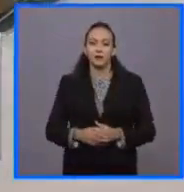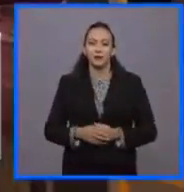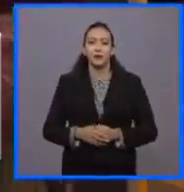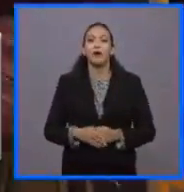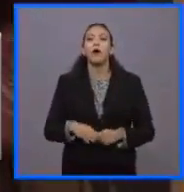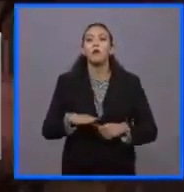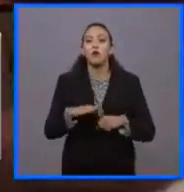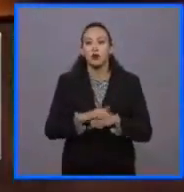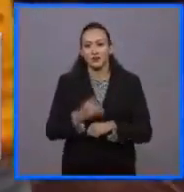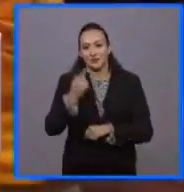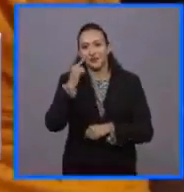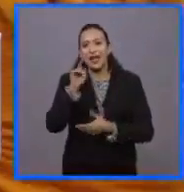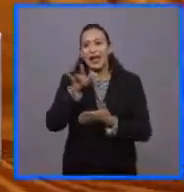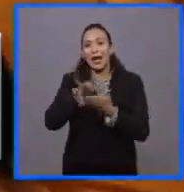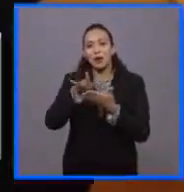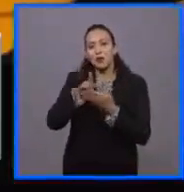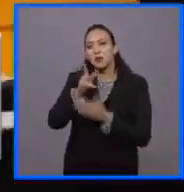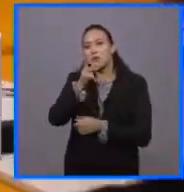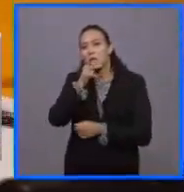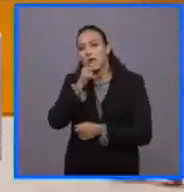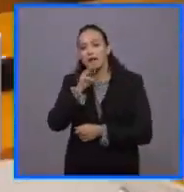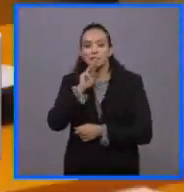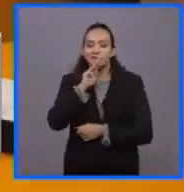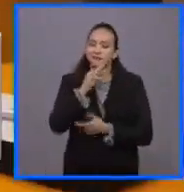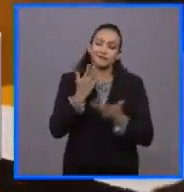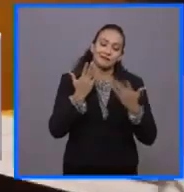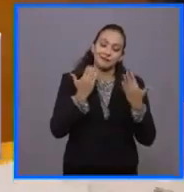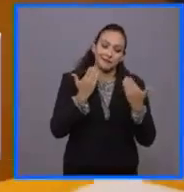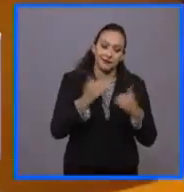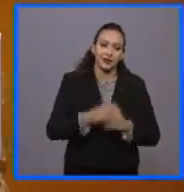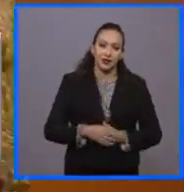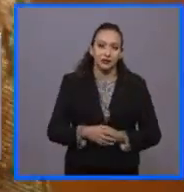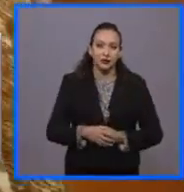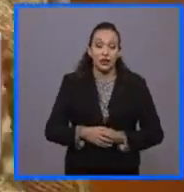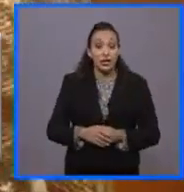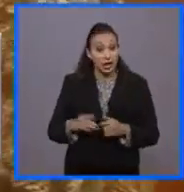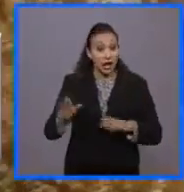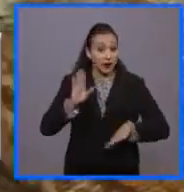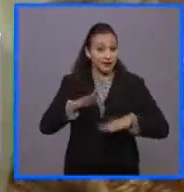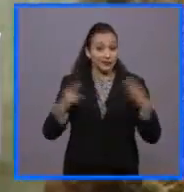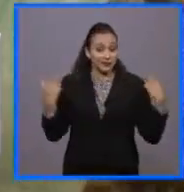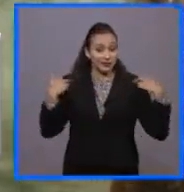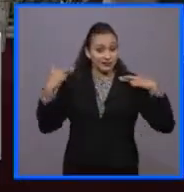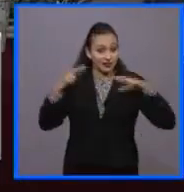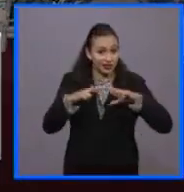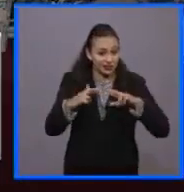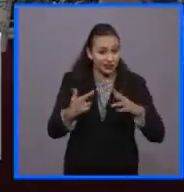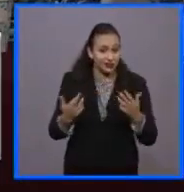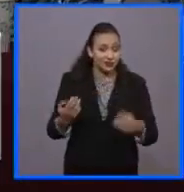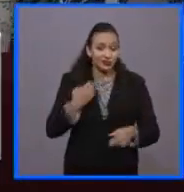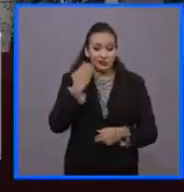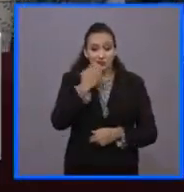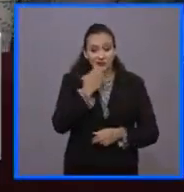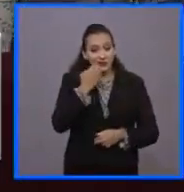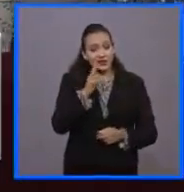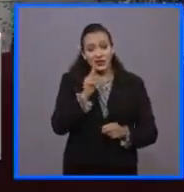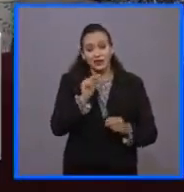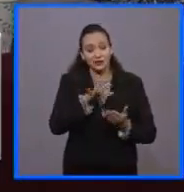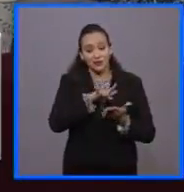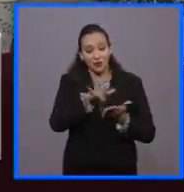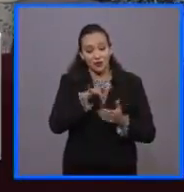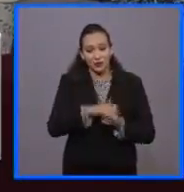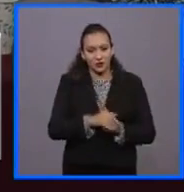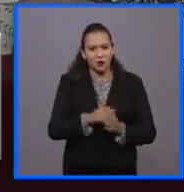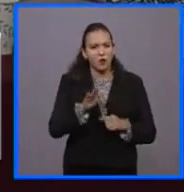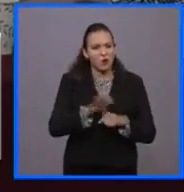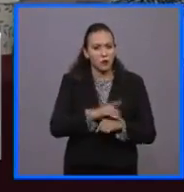el escaso apoyo y desconocimiento de sus necesidades por parte de las instituciones educativas. Los especialistas afirmaron que esto